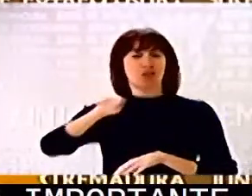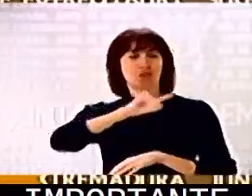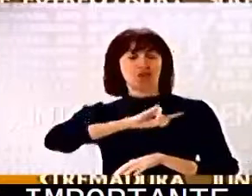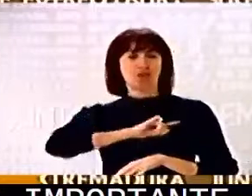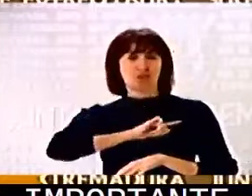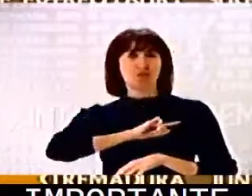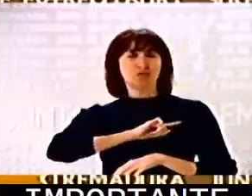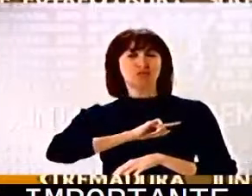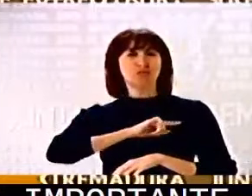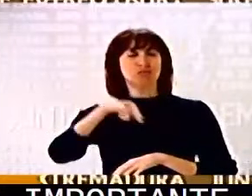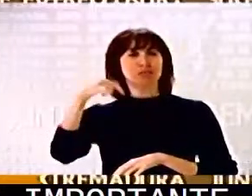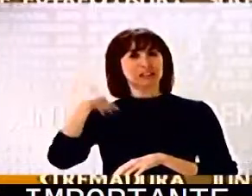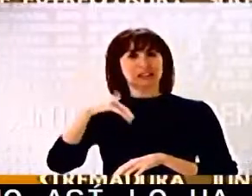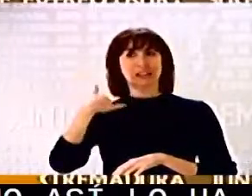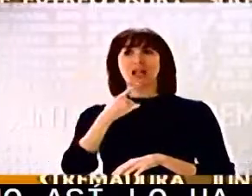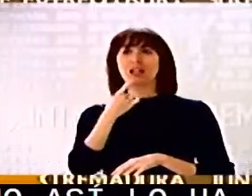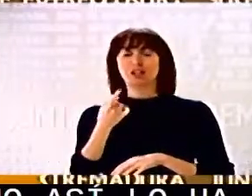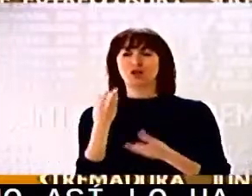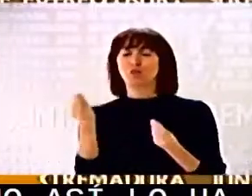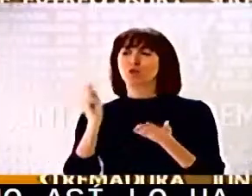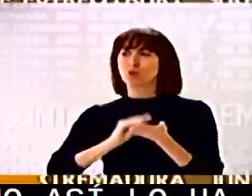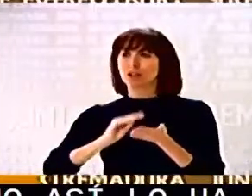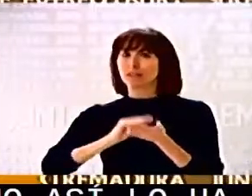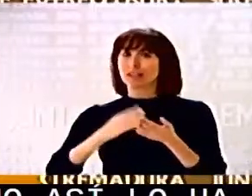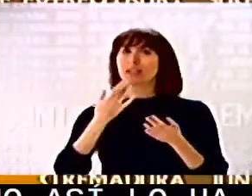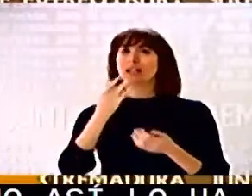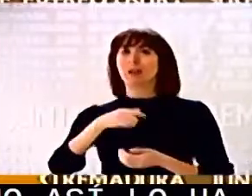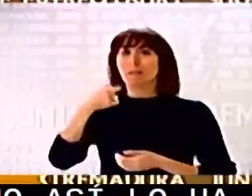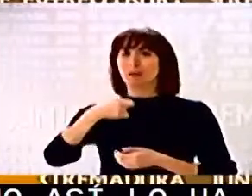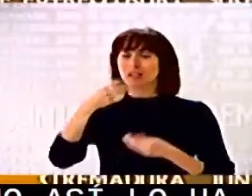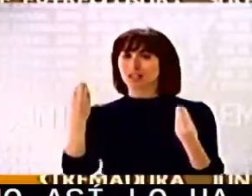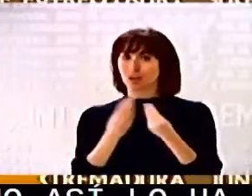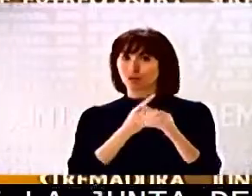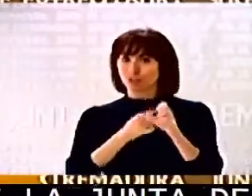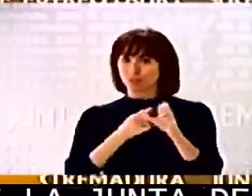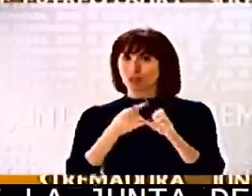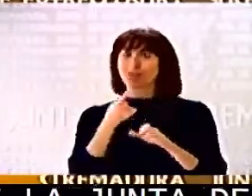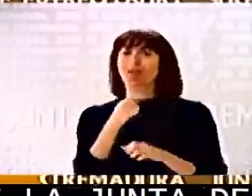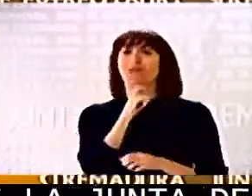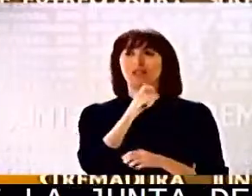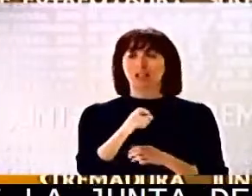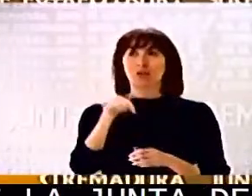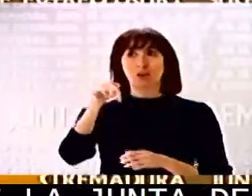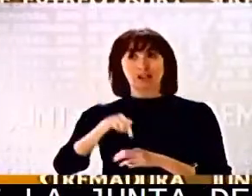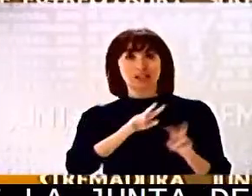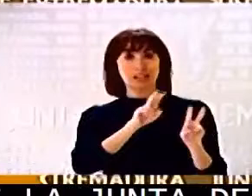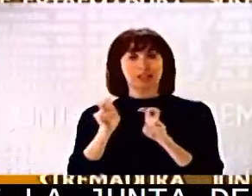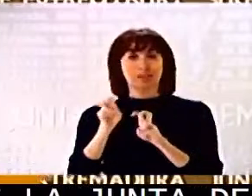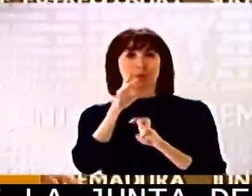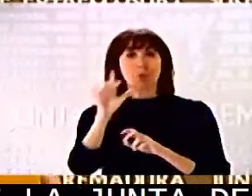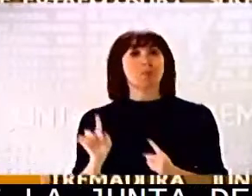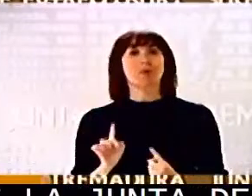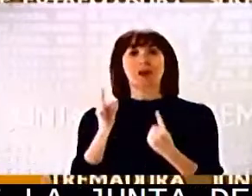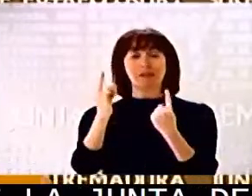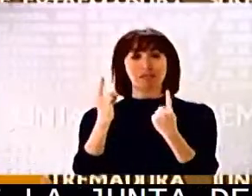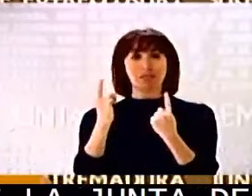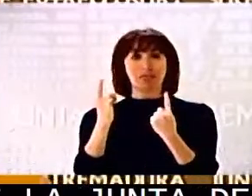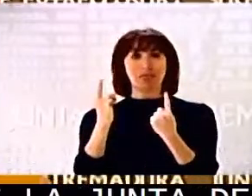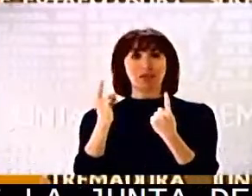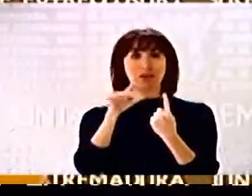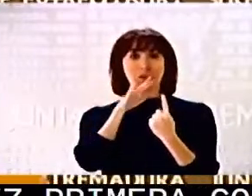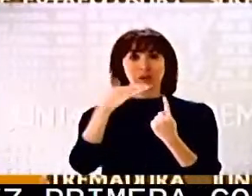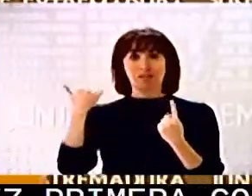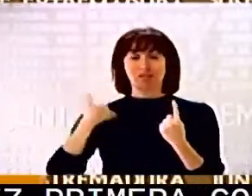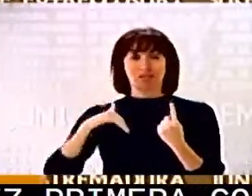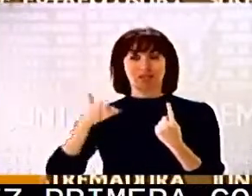como así lo ha reseñado muchas veces el presidente de la Junta de Extremadura. Y en ese sentido, y por vez primera, como